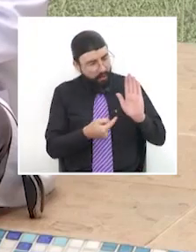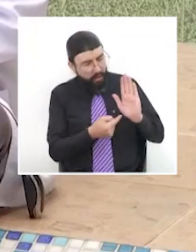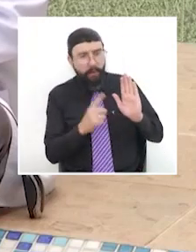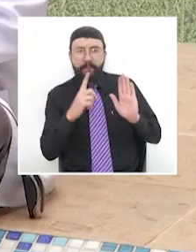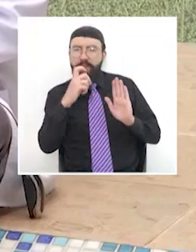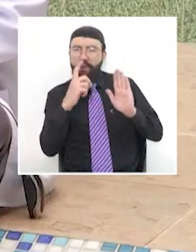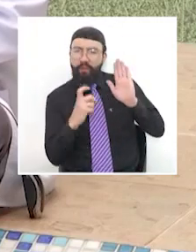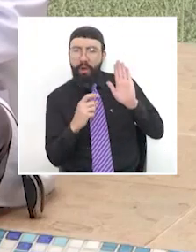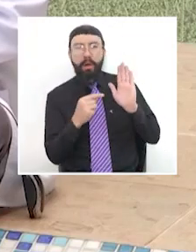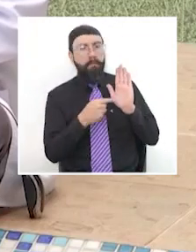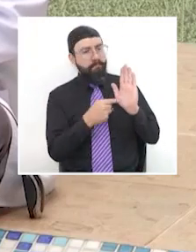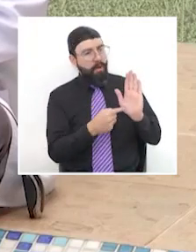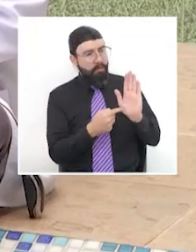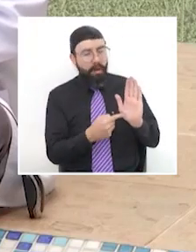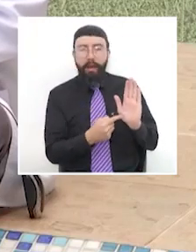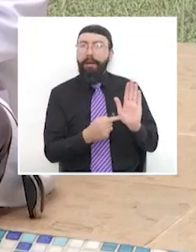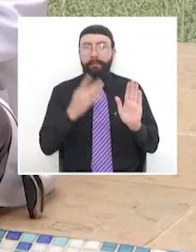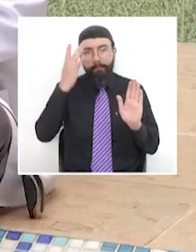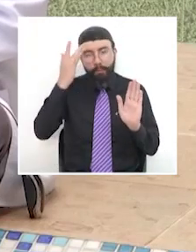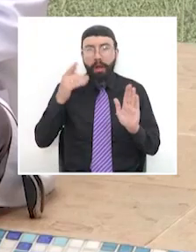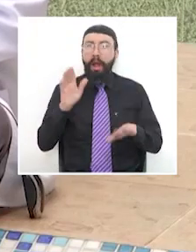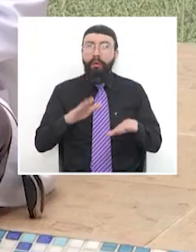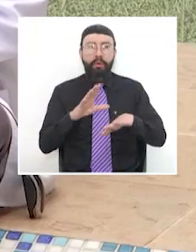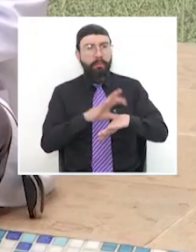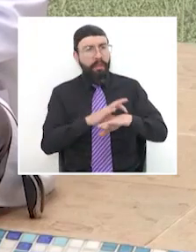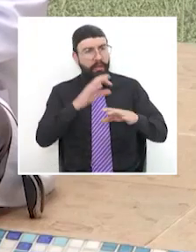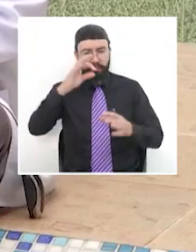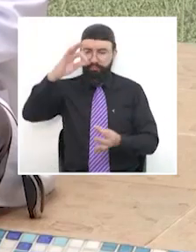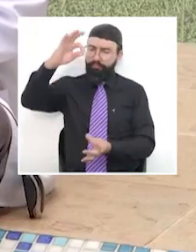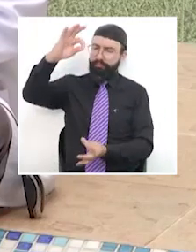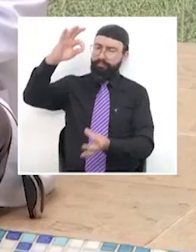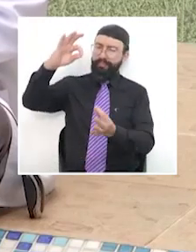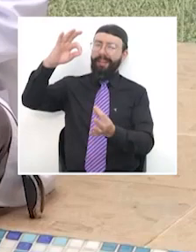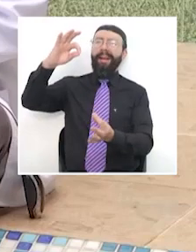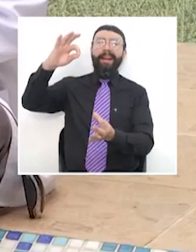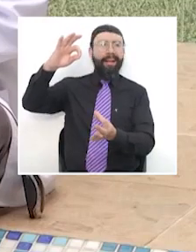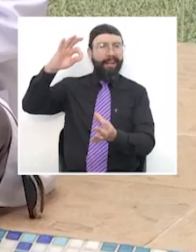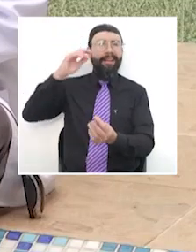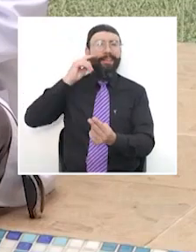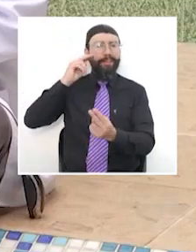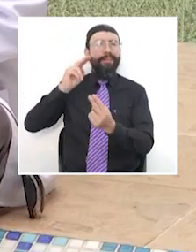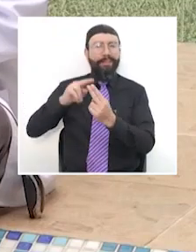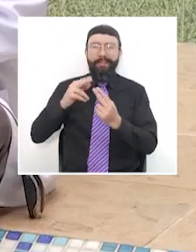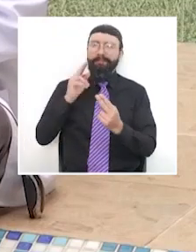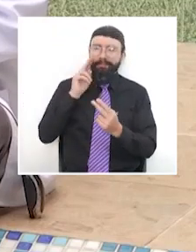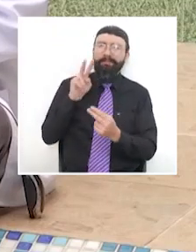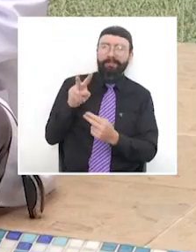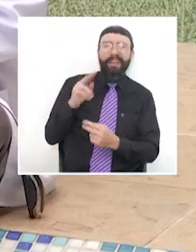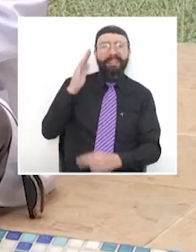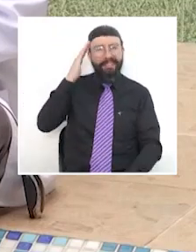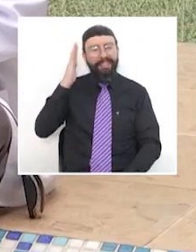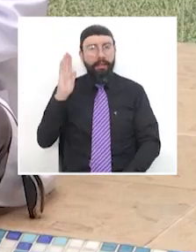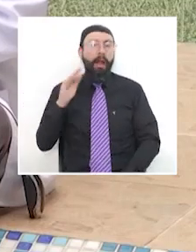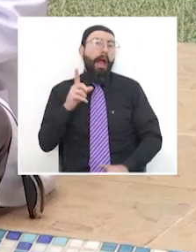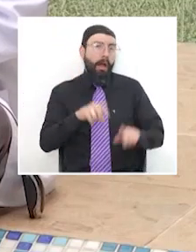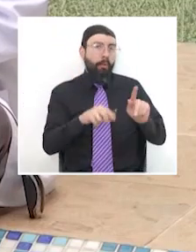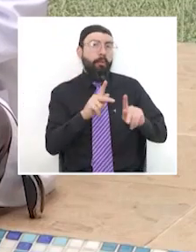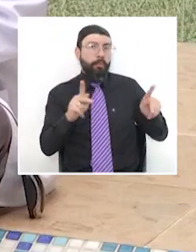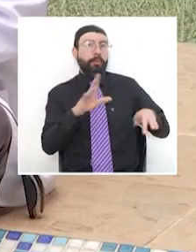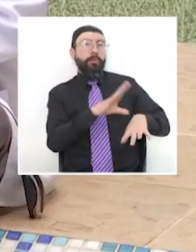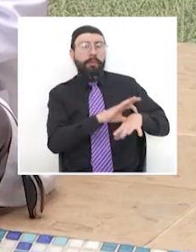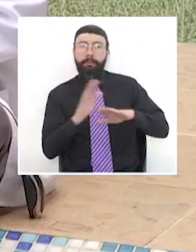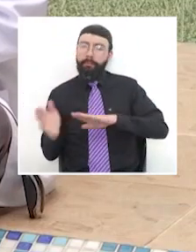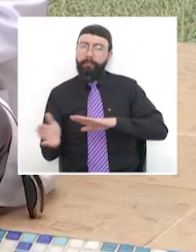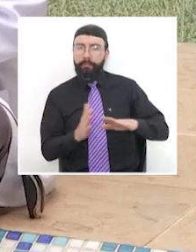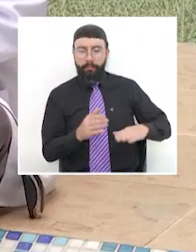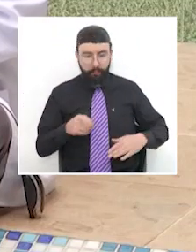muchos médicos hemos aprendido a interpretar estas imágenes también. Luego llegamos a la cavidad pélvica,